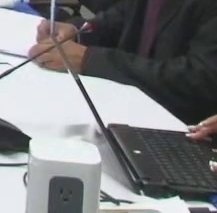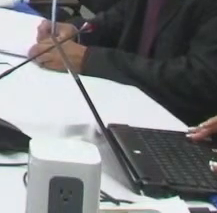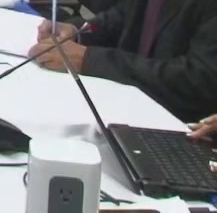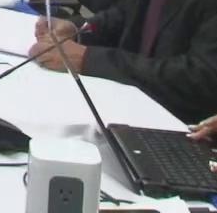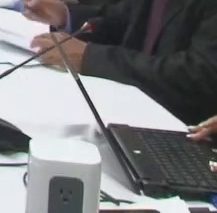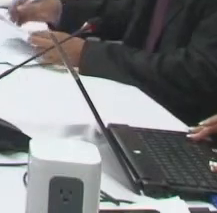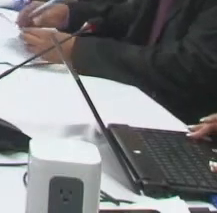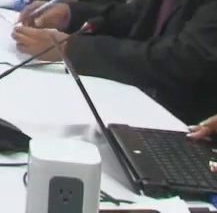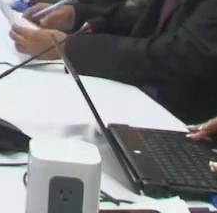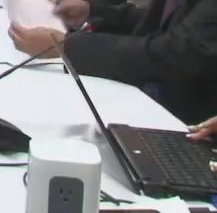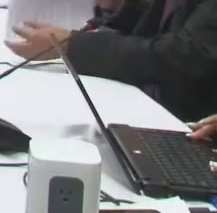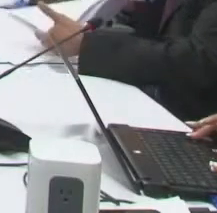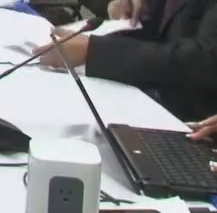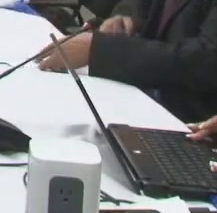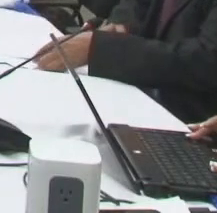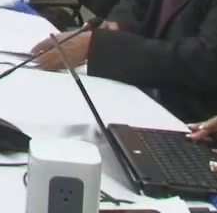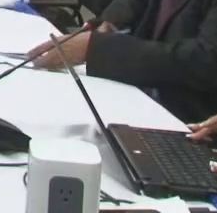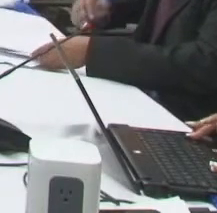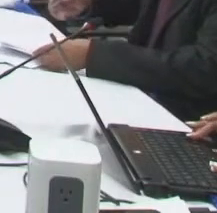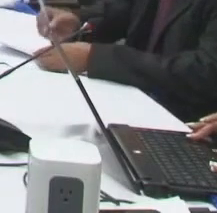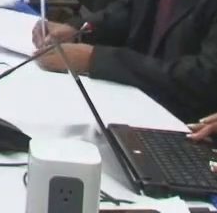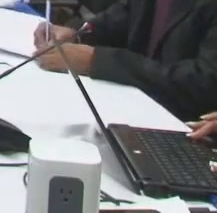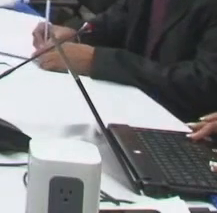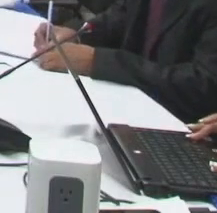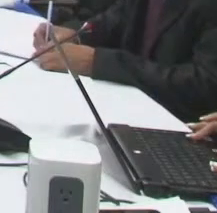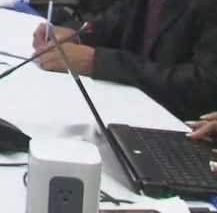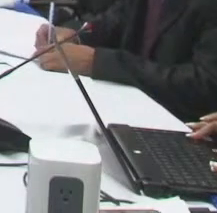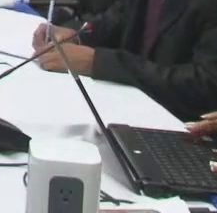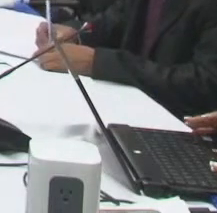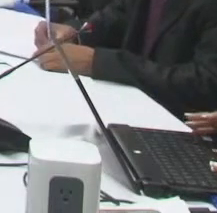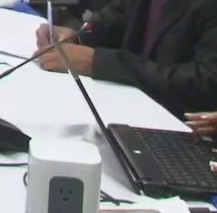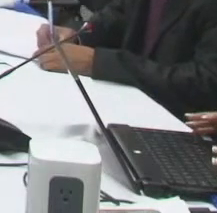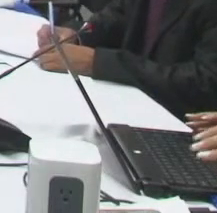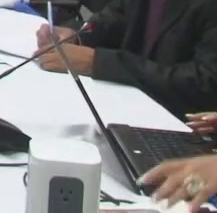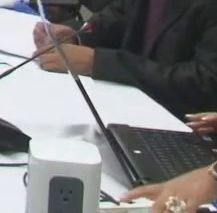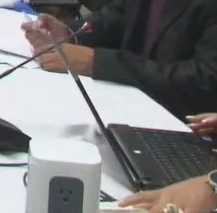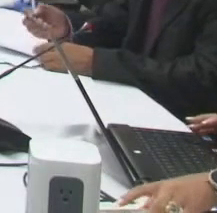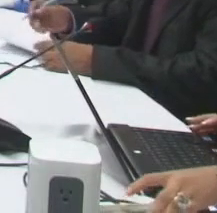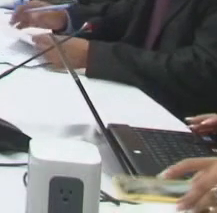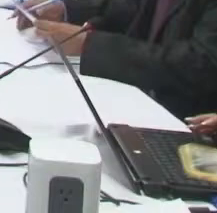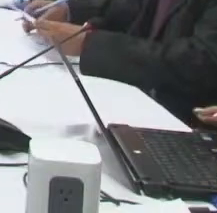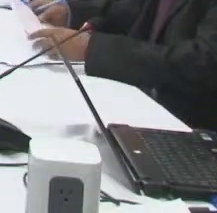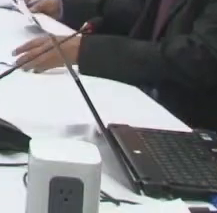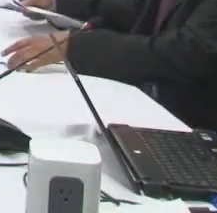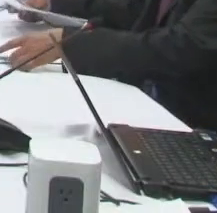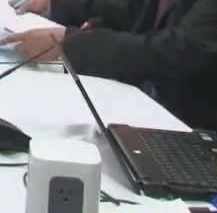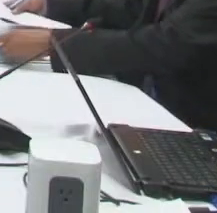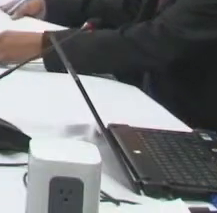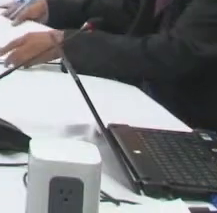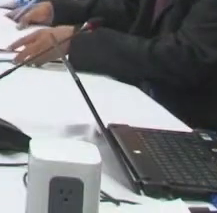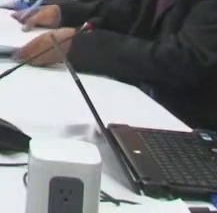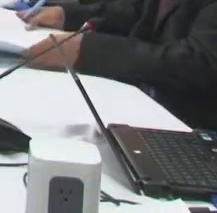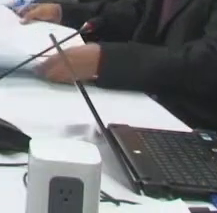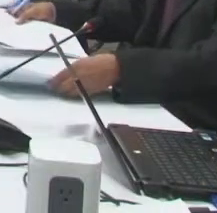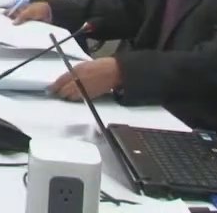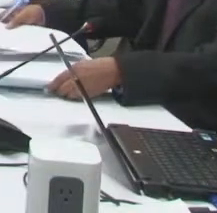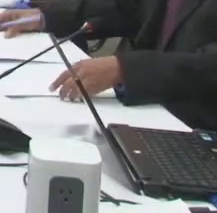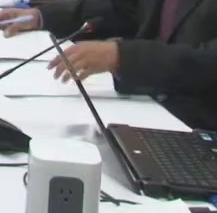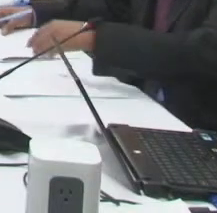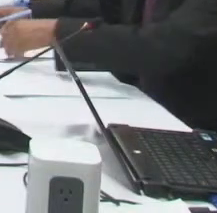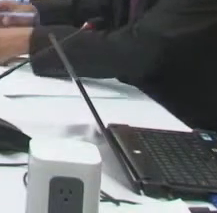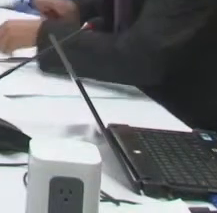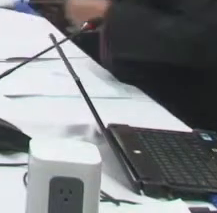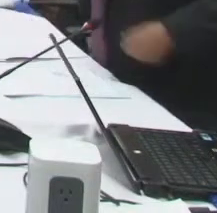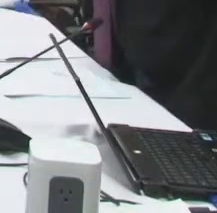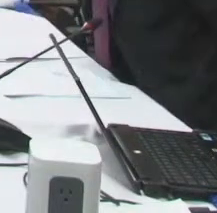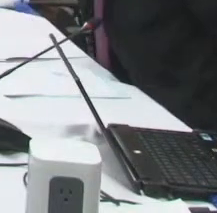Artículo 7, unidad fiscal especializada. ¿Alguna observación por parte de los señores diputados?